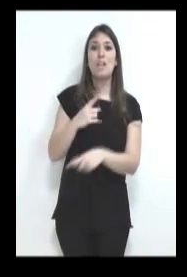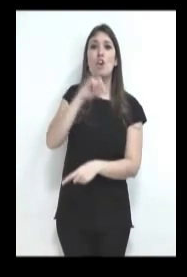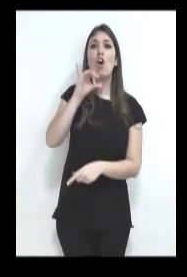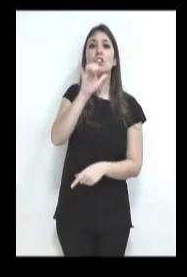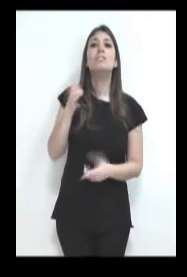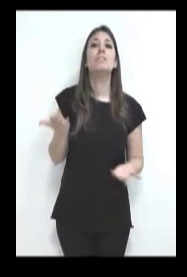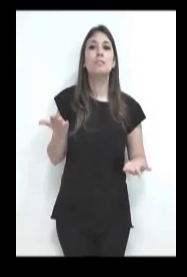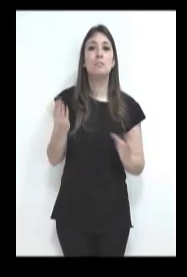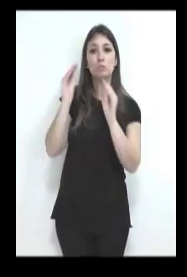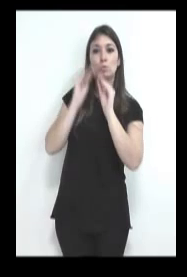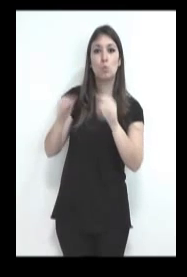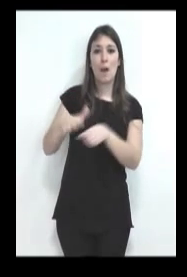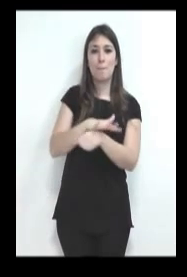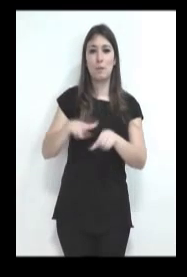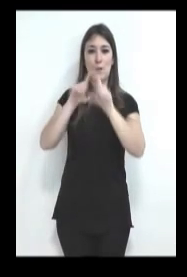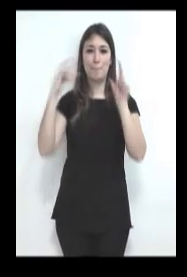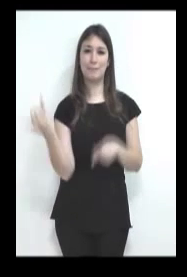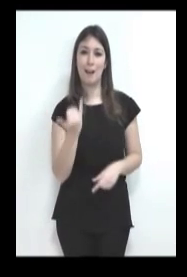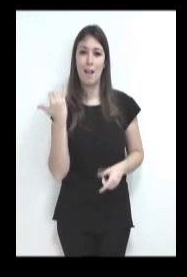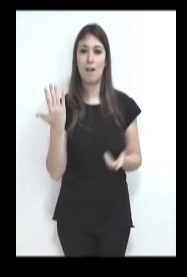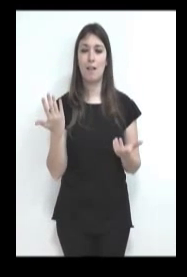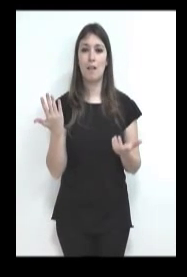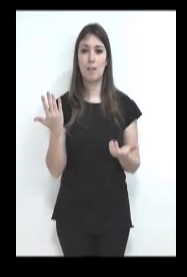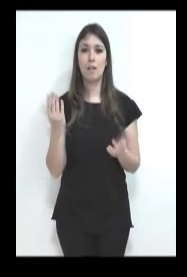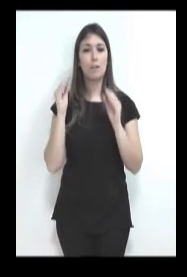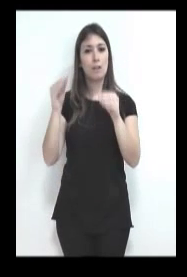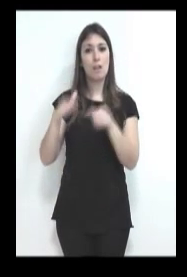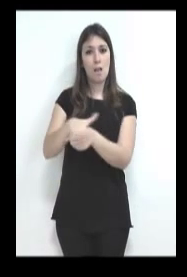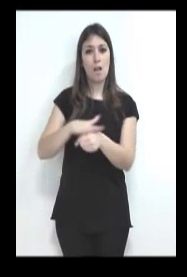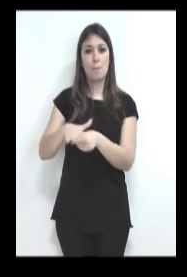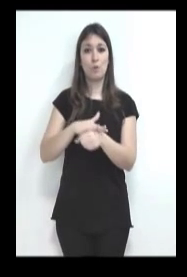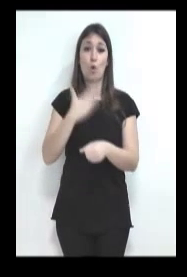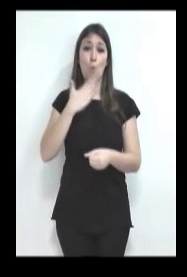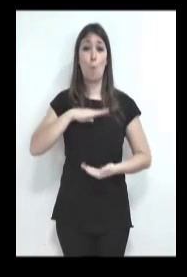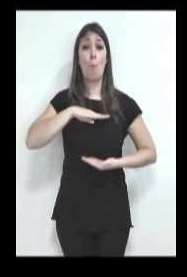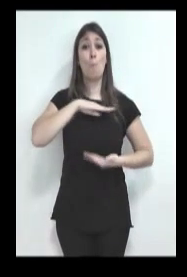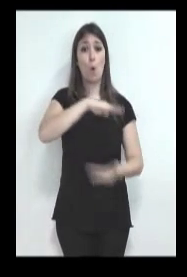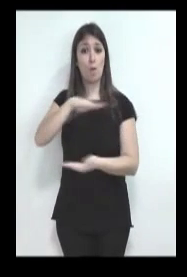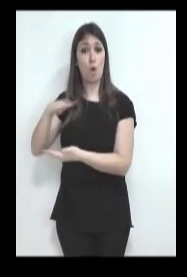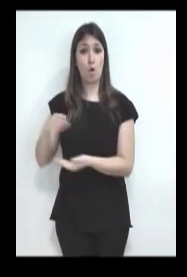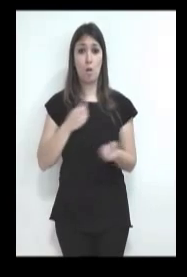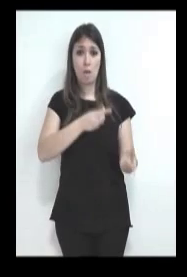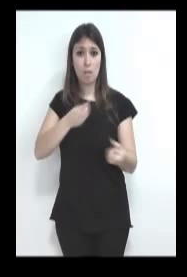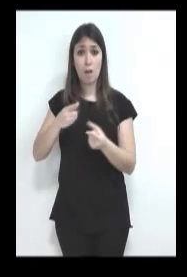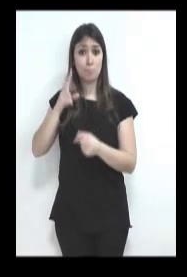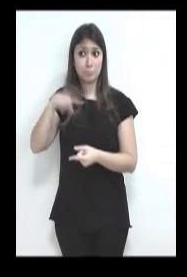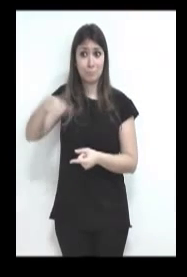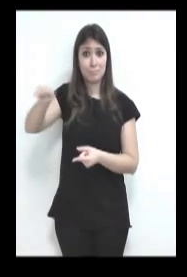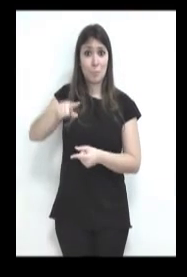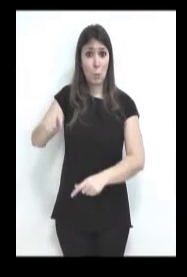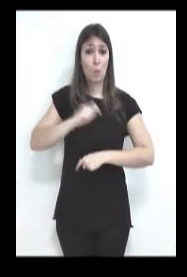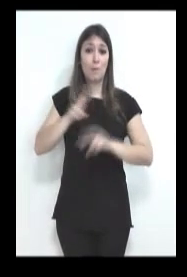se ve esto desde el ámbito empresarial y desde el ámbito del proveedor, ¿no?, que al final son los que proveen